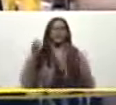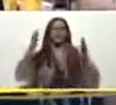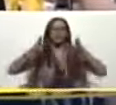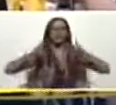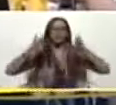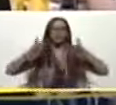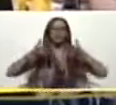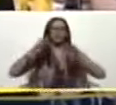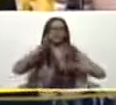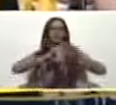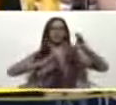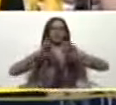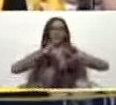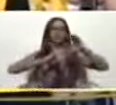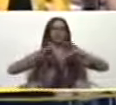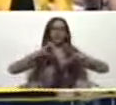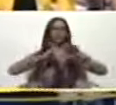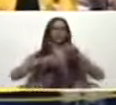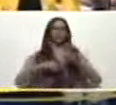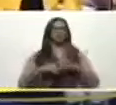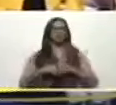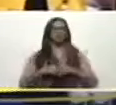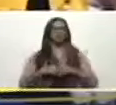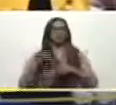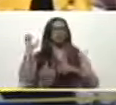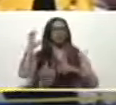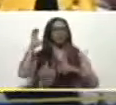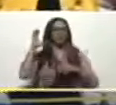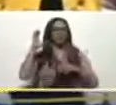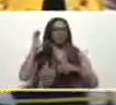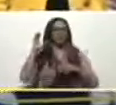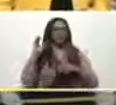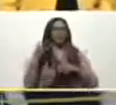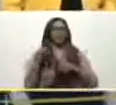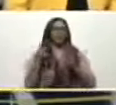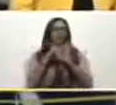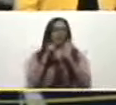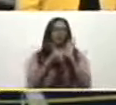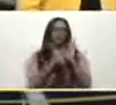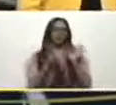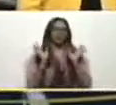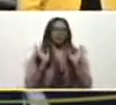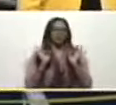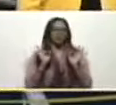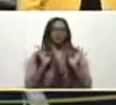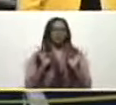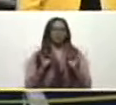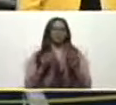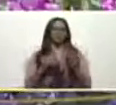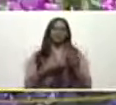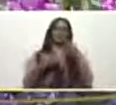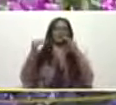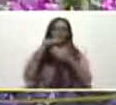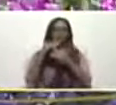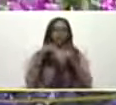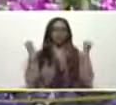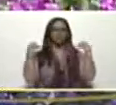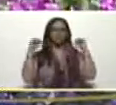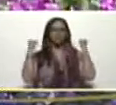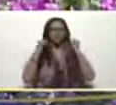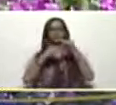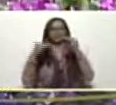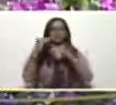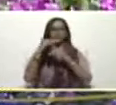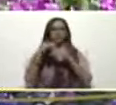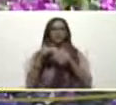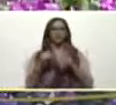de científicos y científicas del país en los programas especiales de posgrado y preparación superior